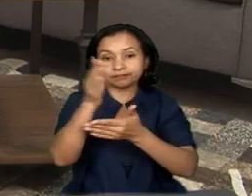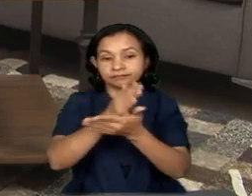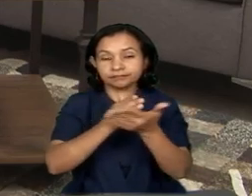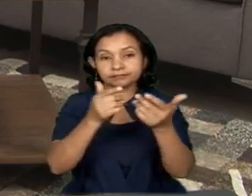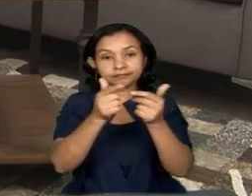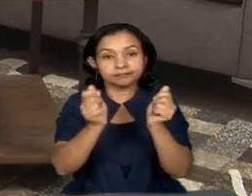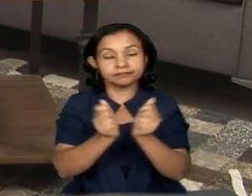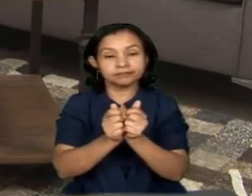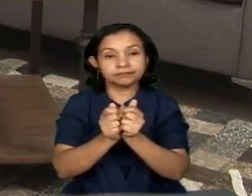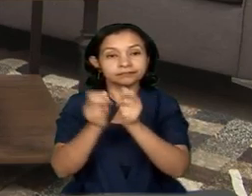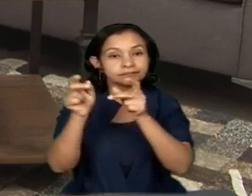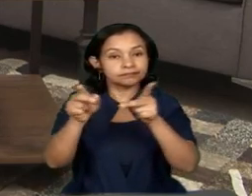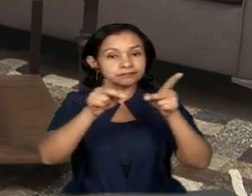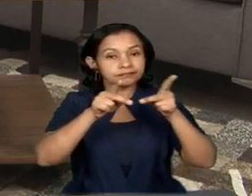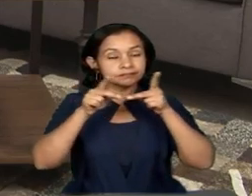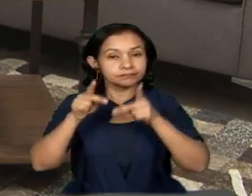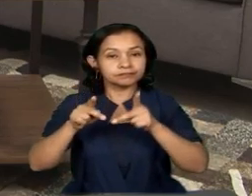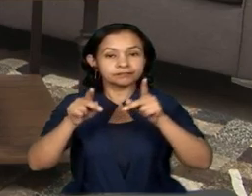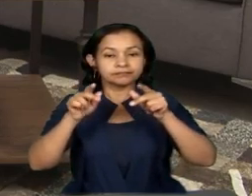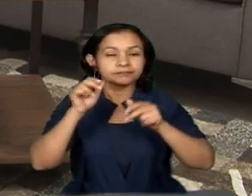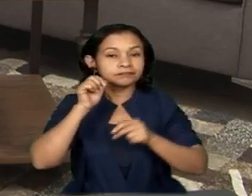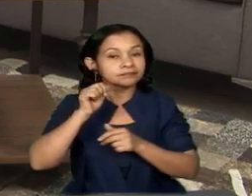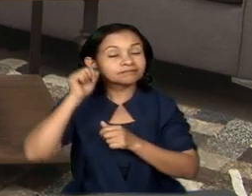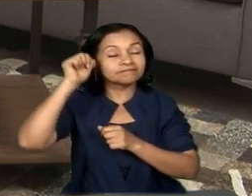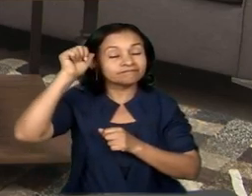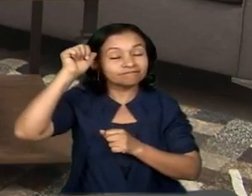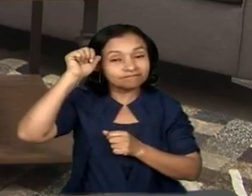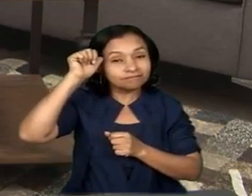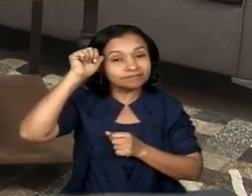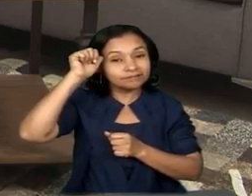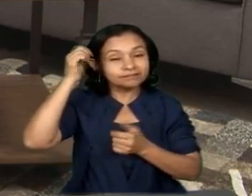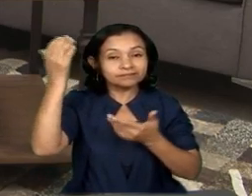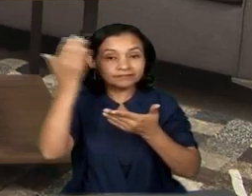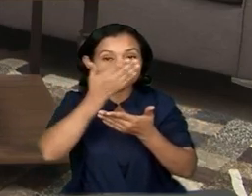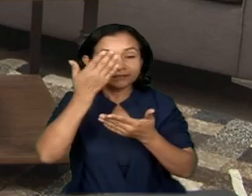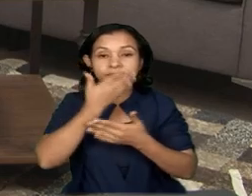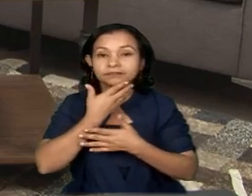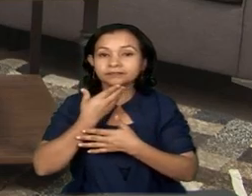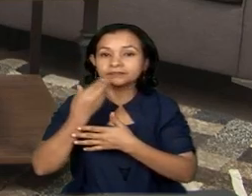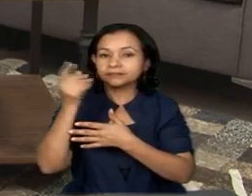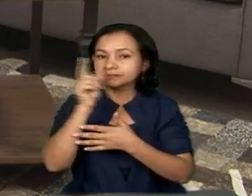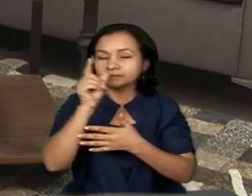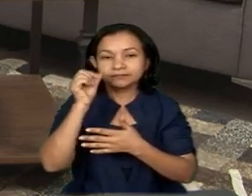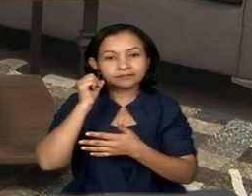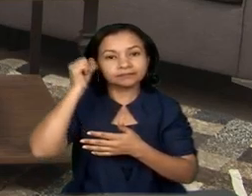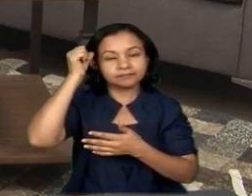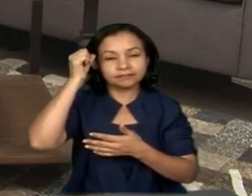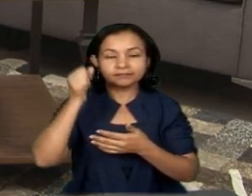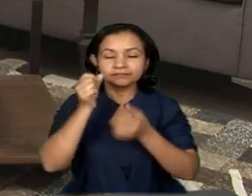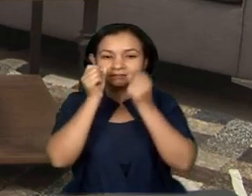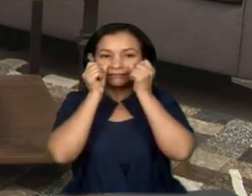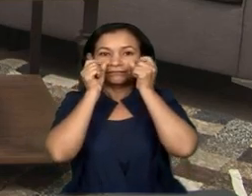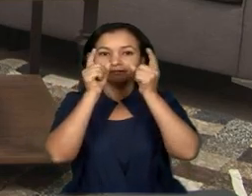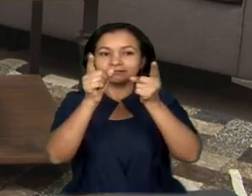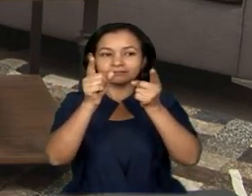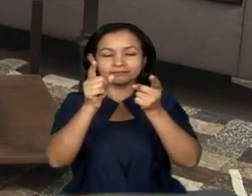también entraron personas de ya edad bastante, no solo jóvenes, pues. Es decir. Siempre nos sorprende el